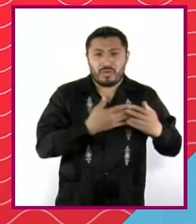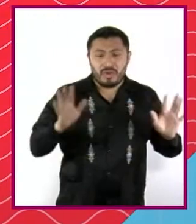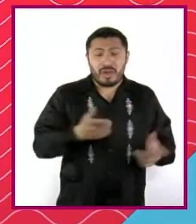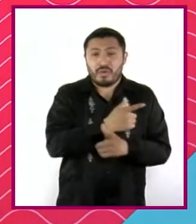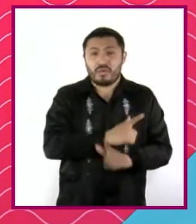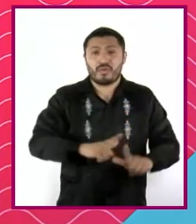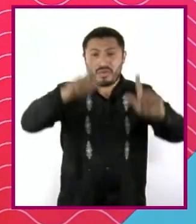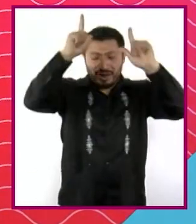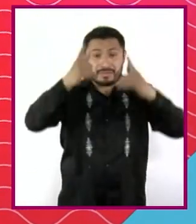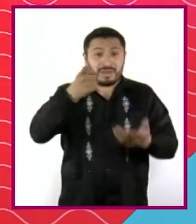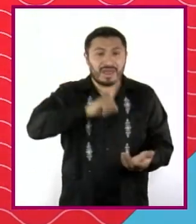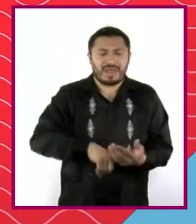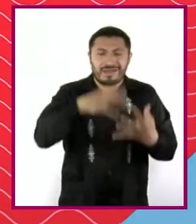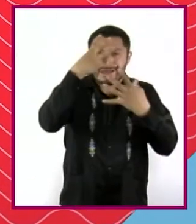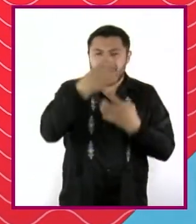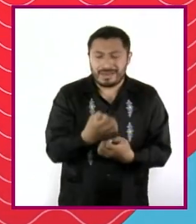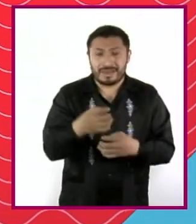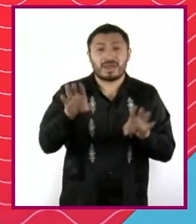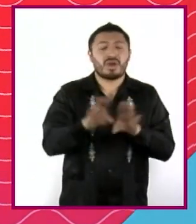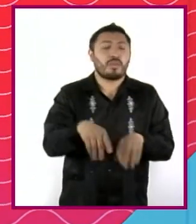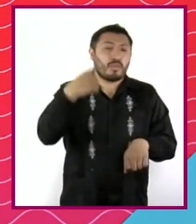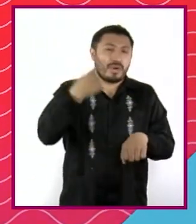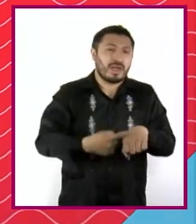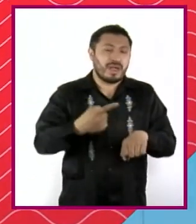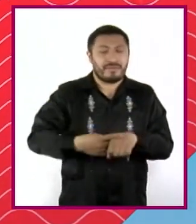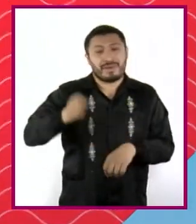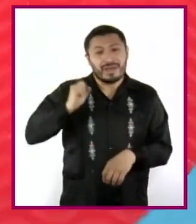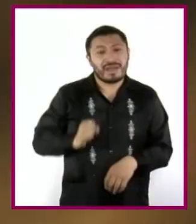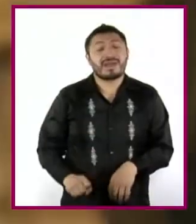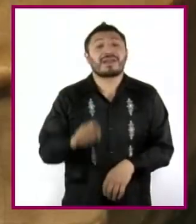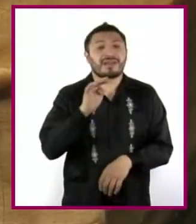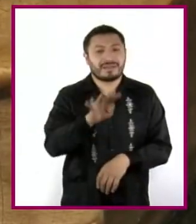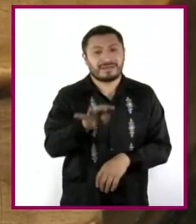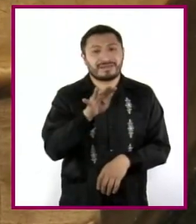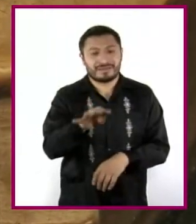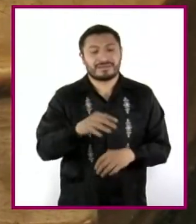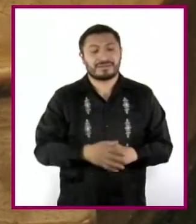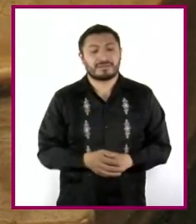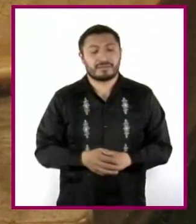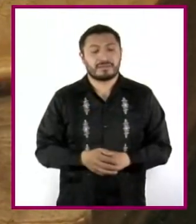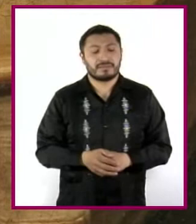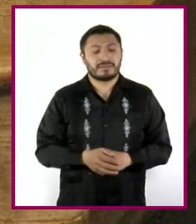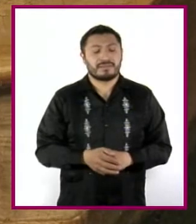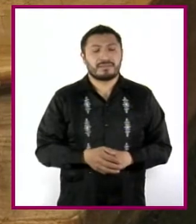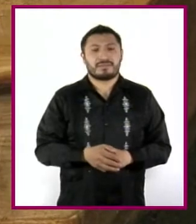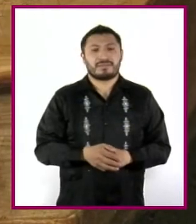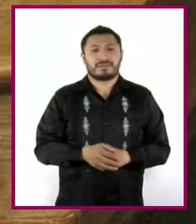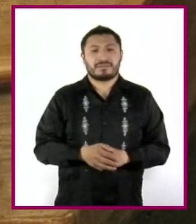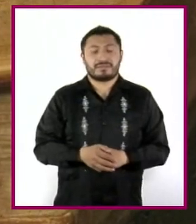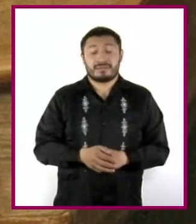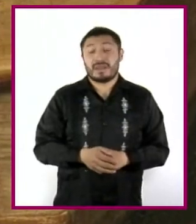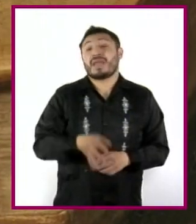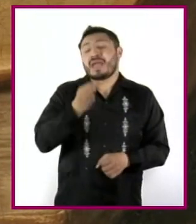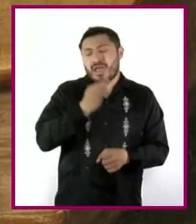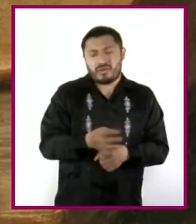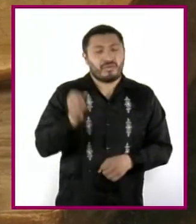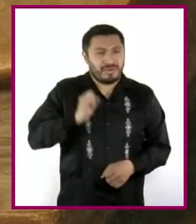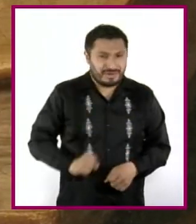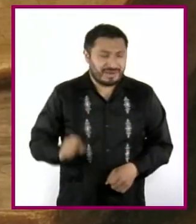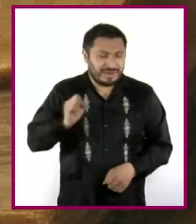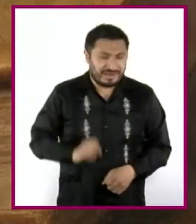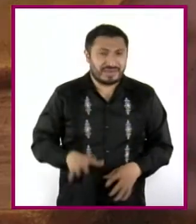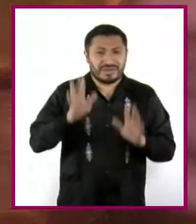melancolía, conocida como la enfermedad del siglo XIX. Y no es gratuito que en este siglo comiencen